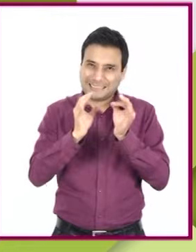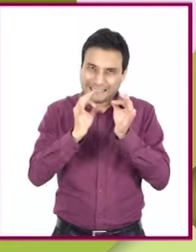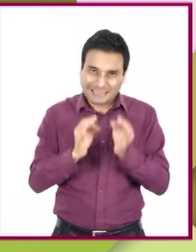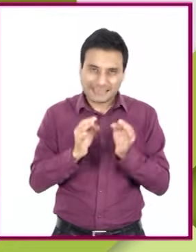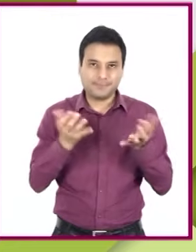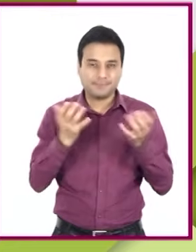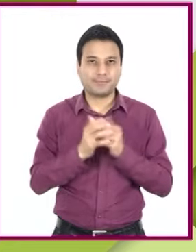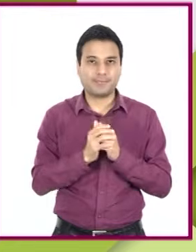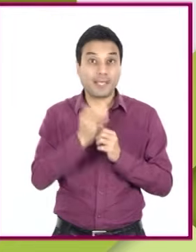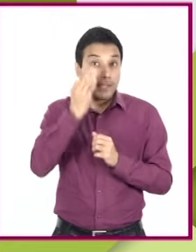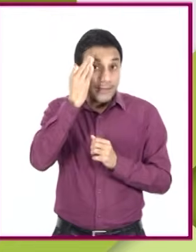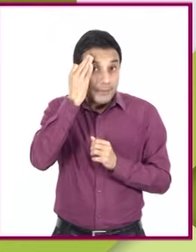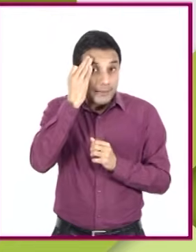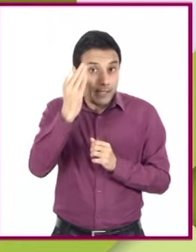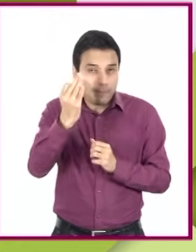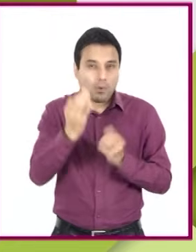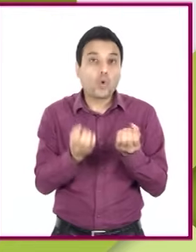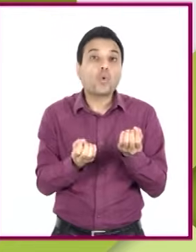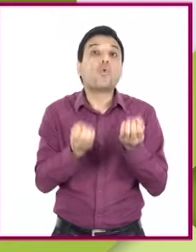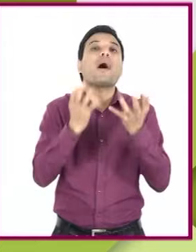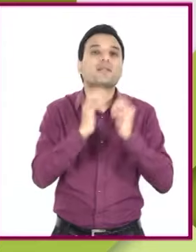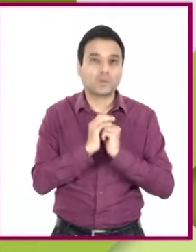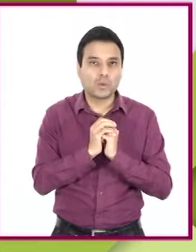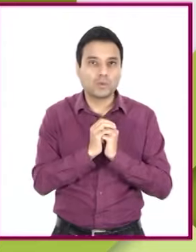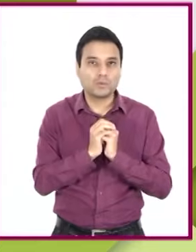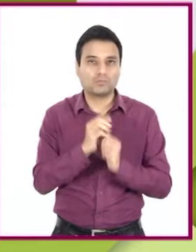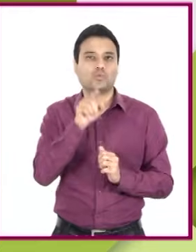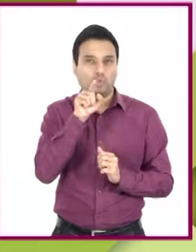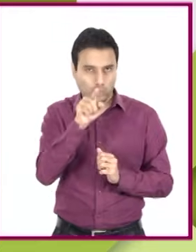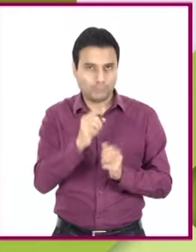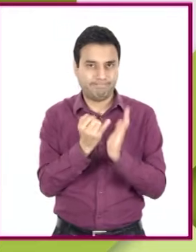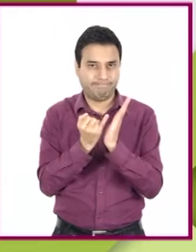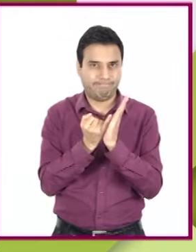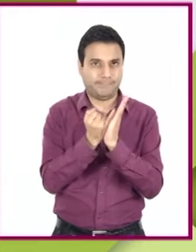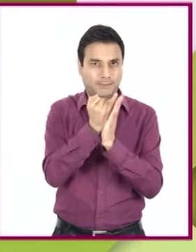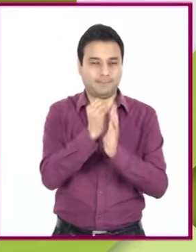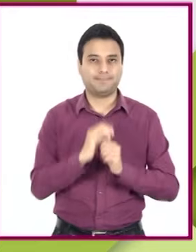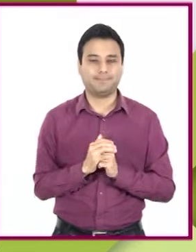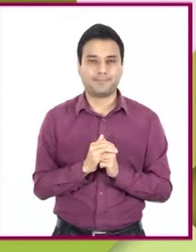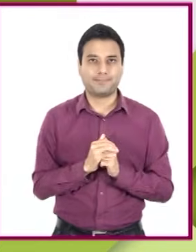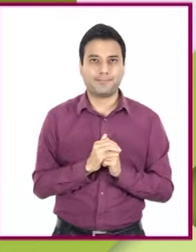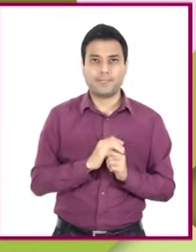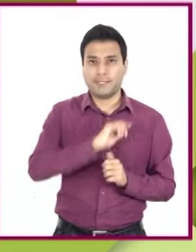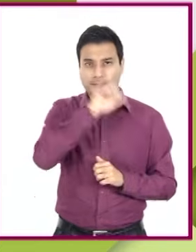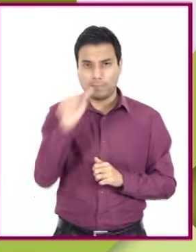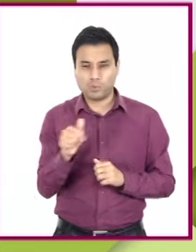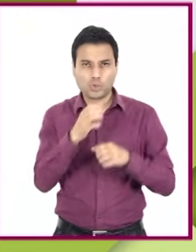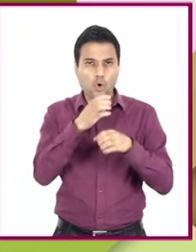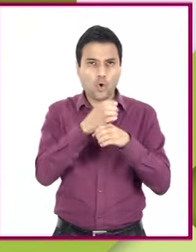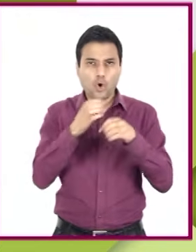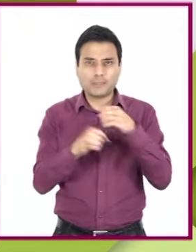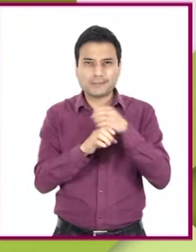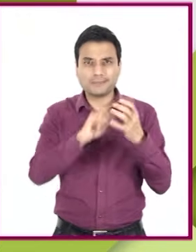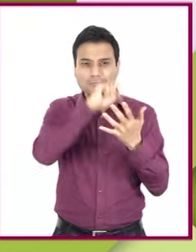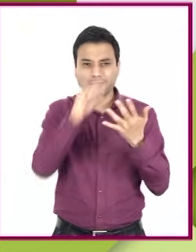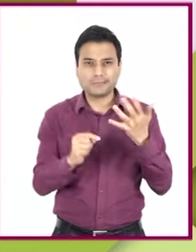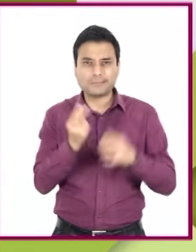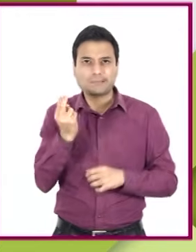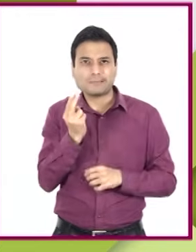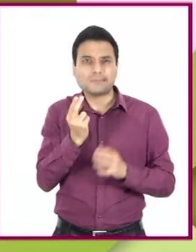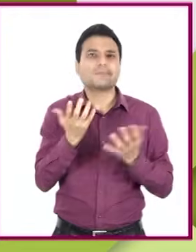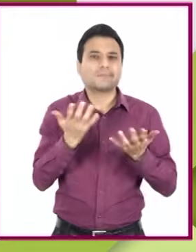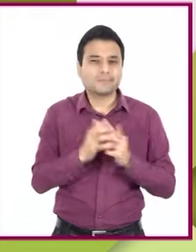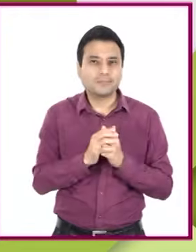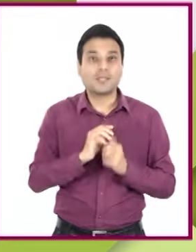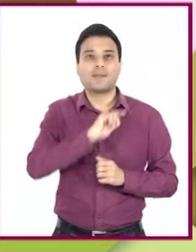cuánto tiempo le debemos dedicar a cada proceso de la investigación, seleccionar los recursos necesarios y buscar